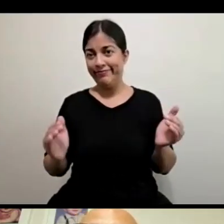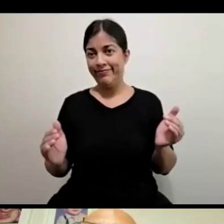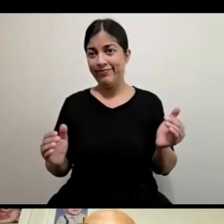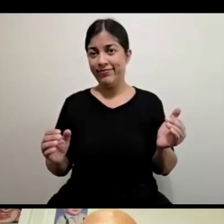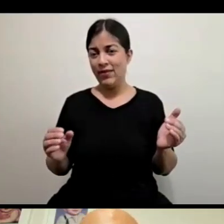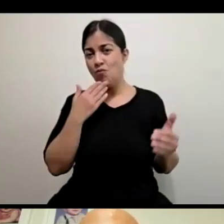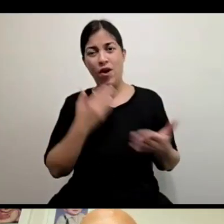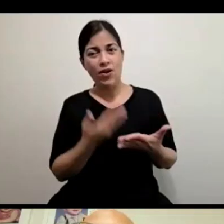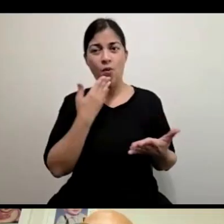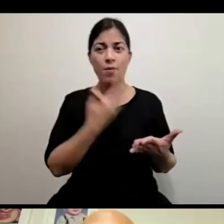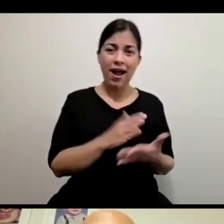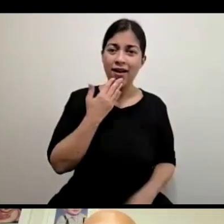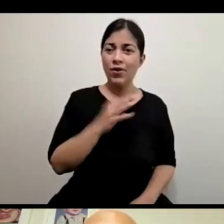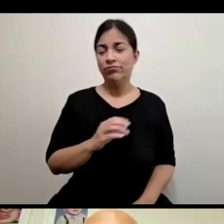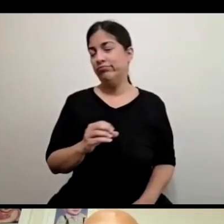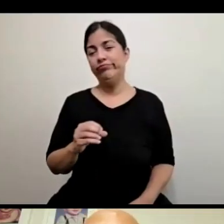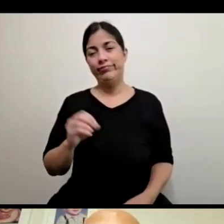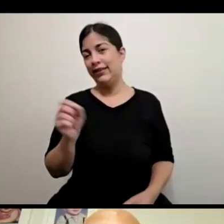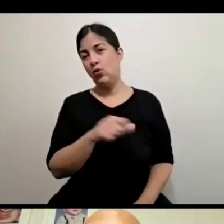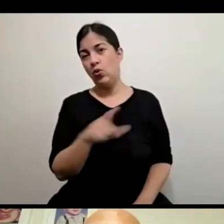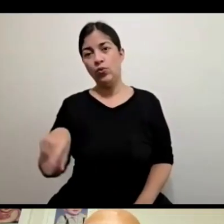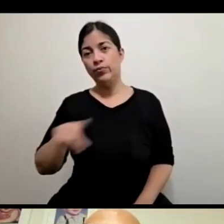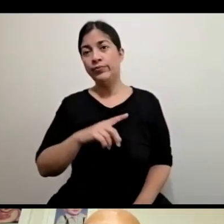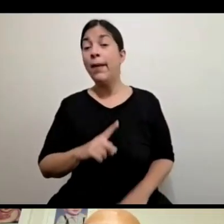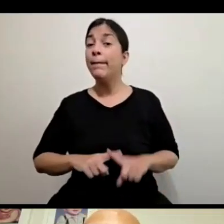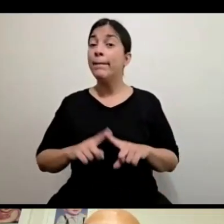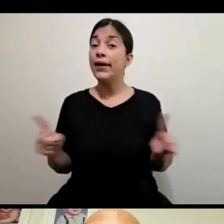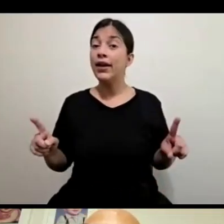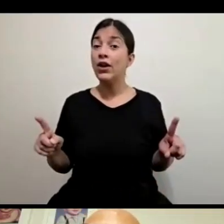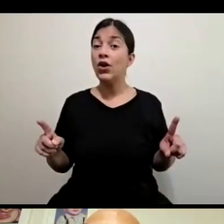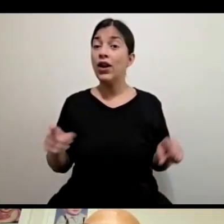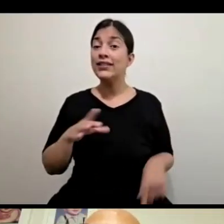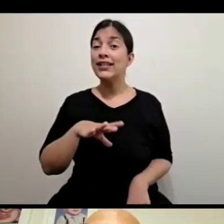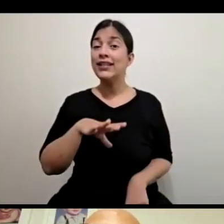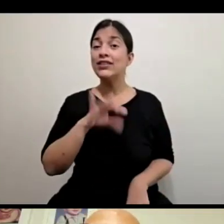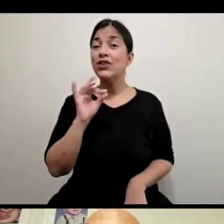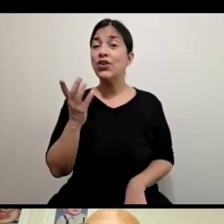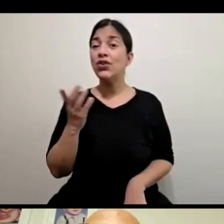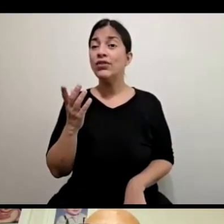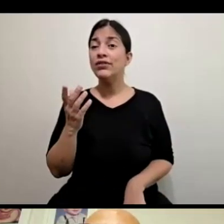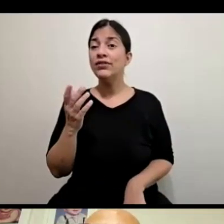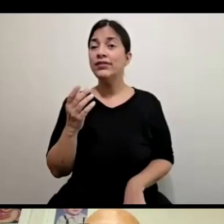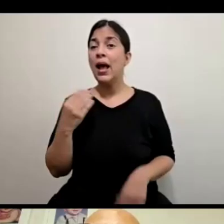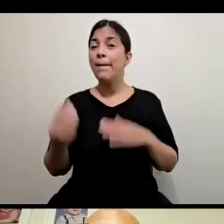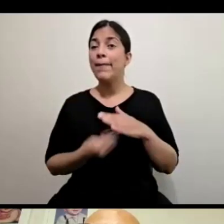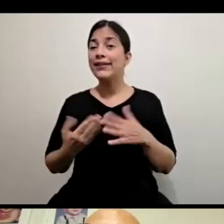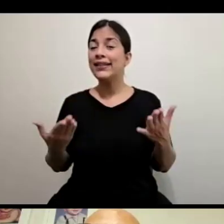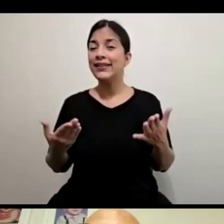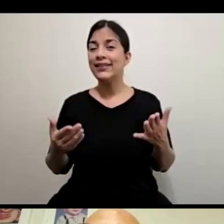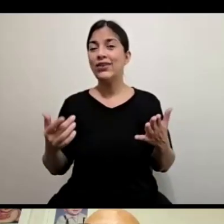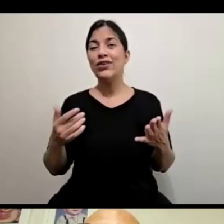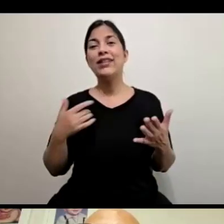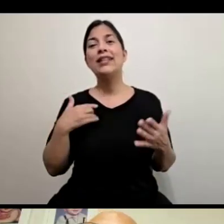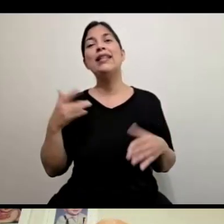malos, hay de todo. Pero la selección estuvo basada en lo que tenía